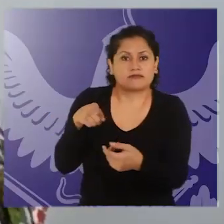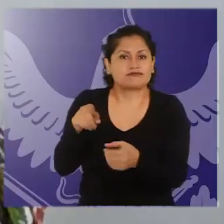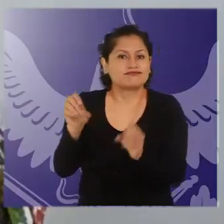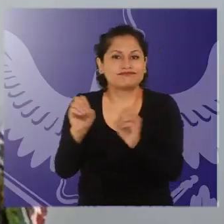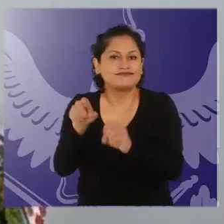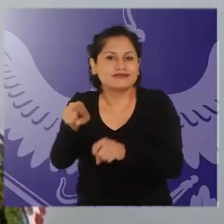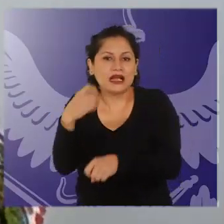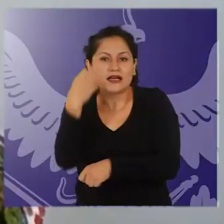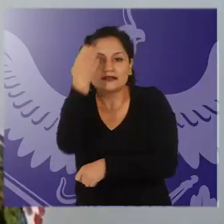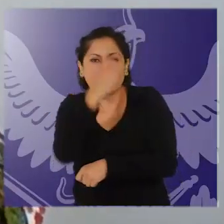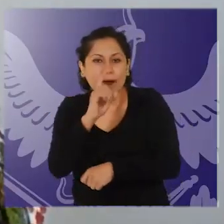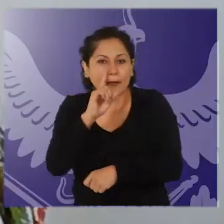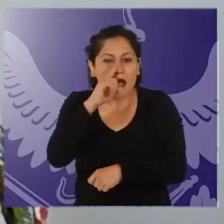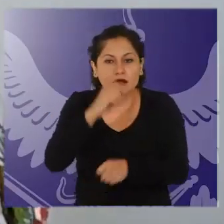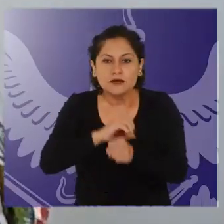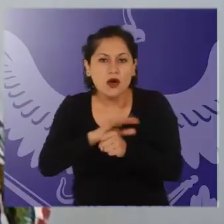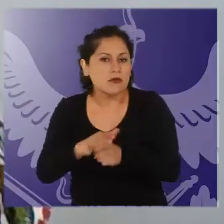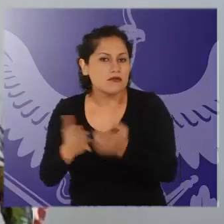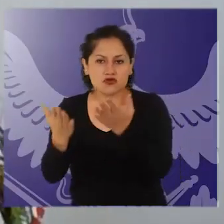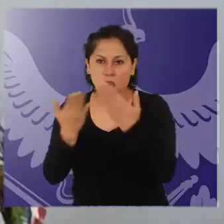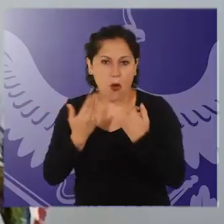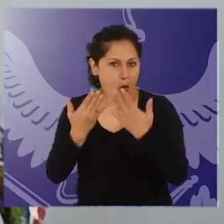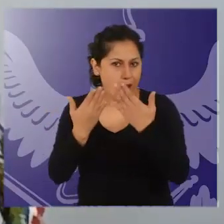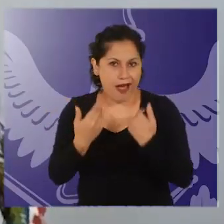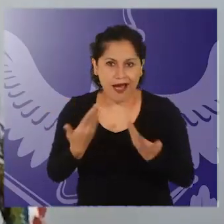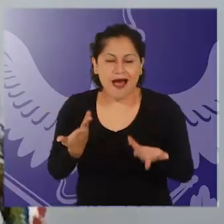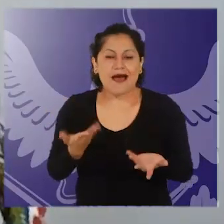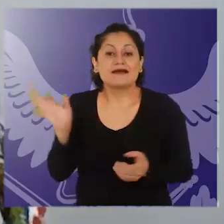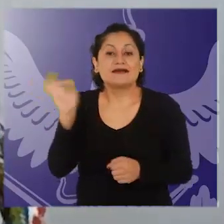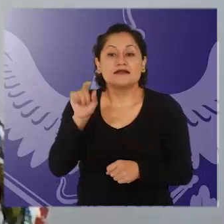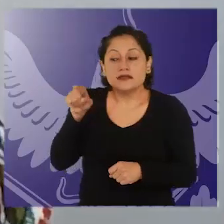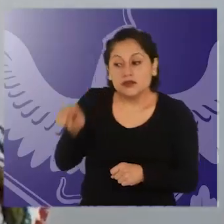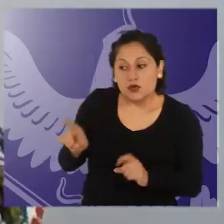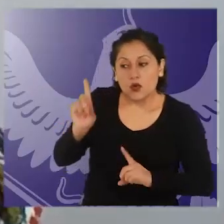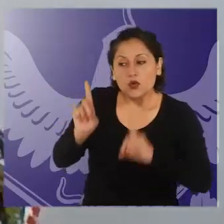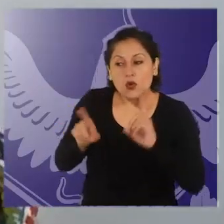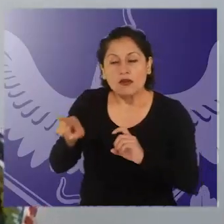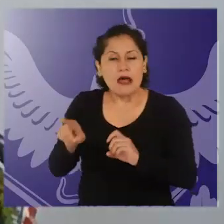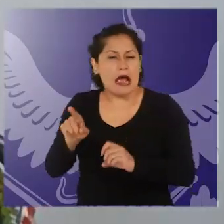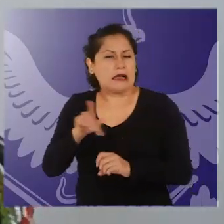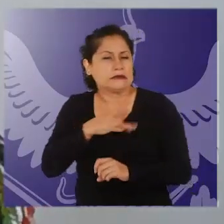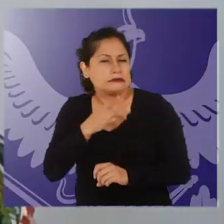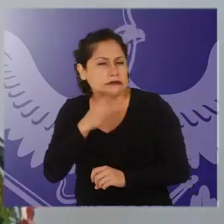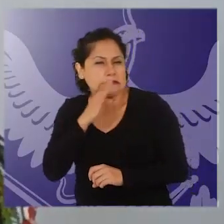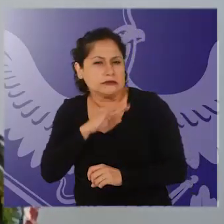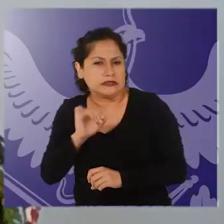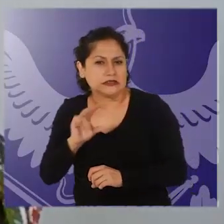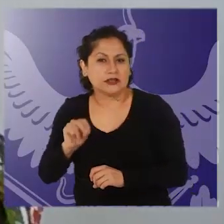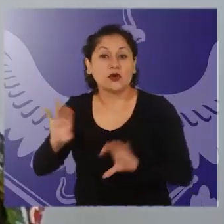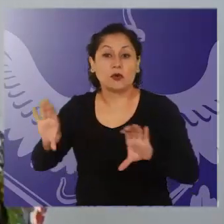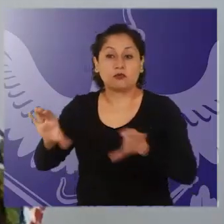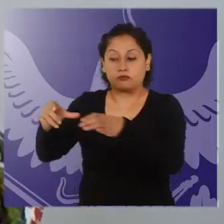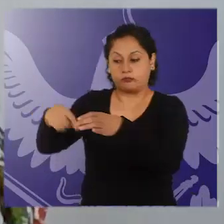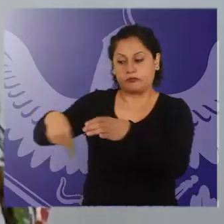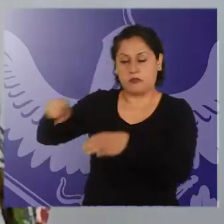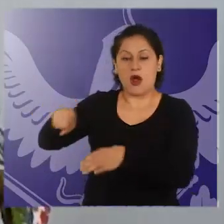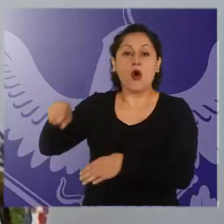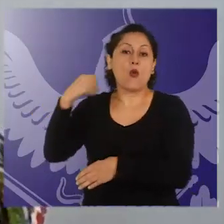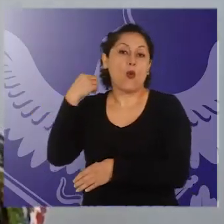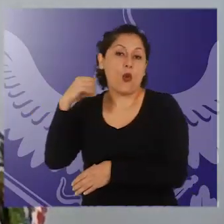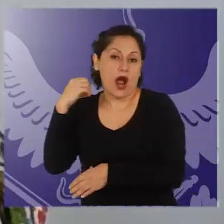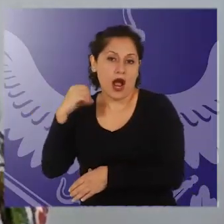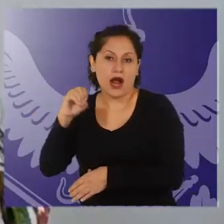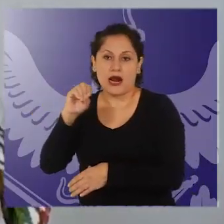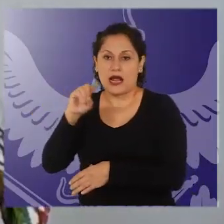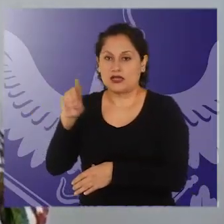el diagnóstico de COVID, ¿no? Y que, por ejemplo, si eres sospechosa, en el caso de San Juan Bautista, lo de Soto, Oaxaca, que es donde